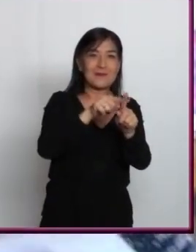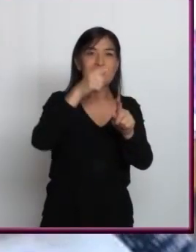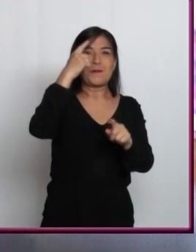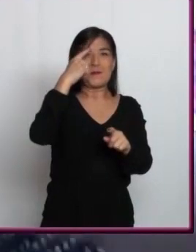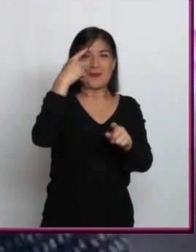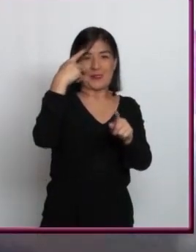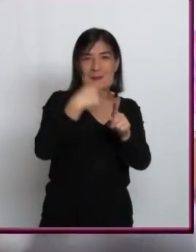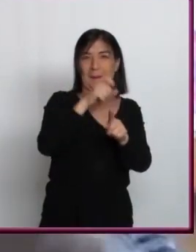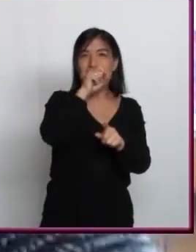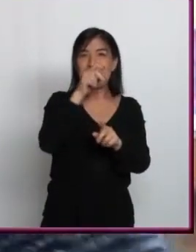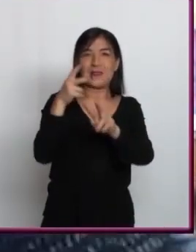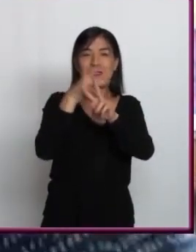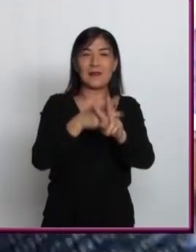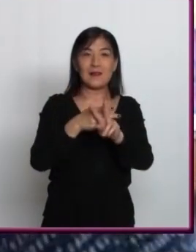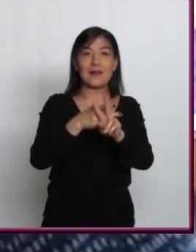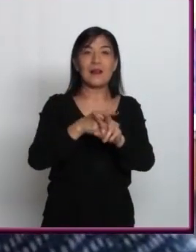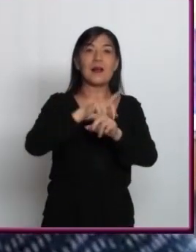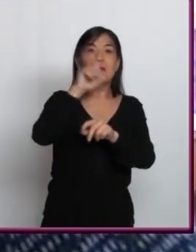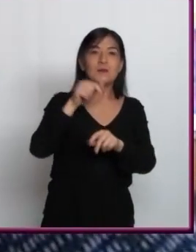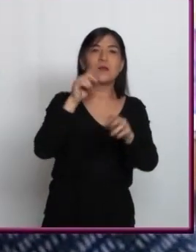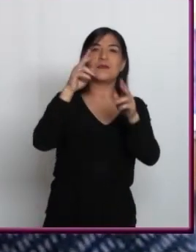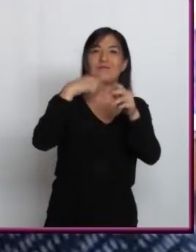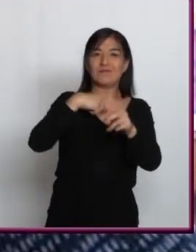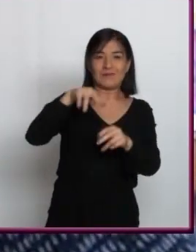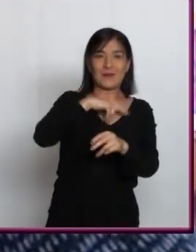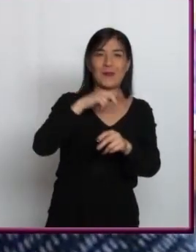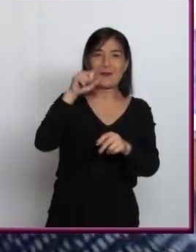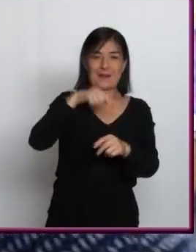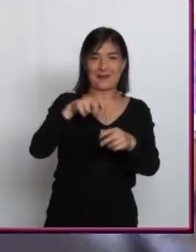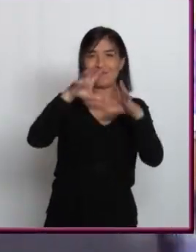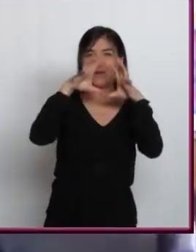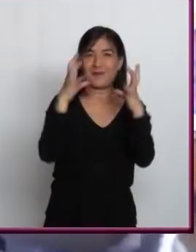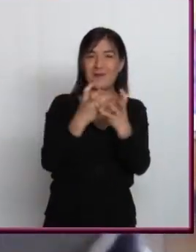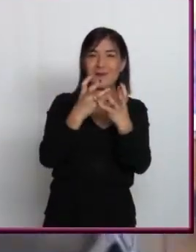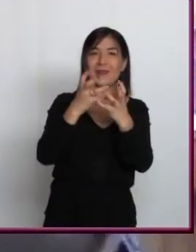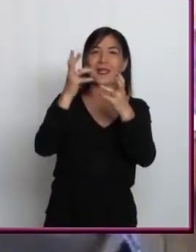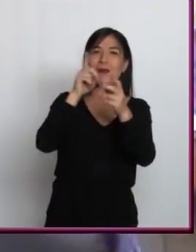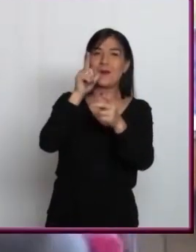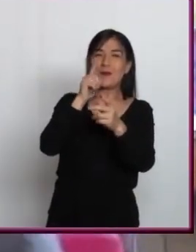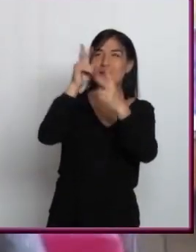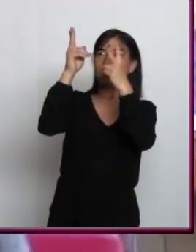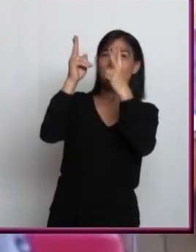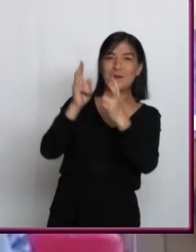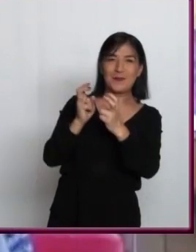misma, ¿no? Y en la luz que nosotros recibimos. Y entonces,